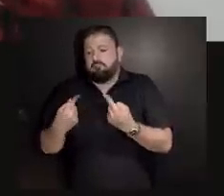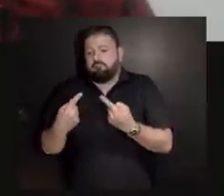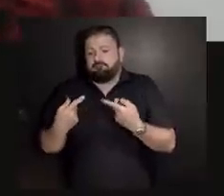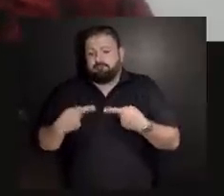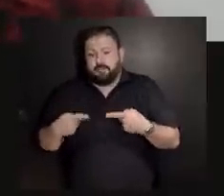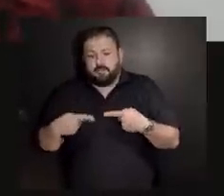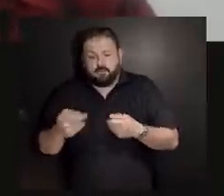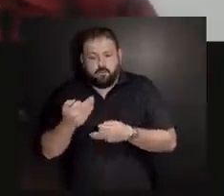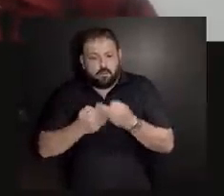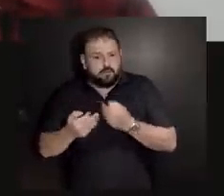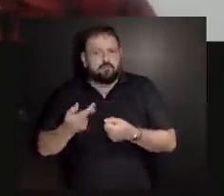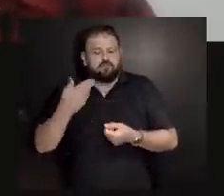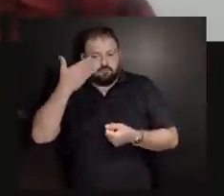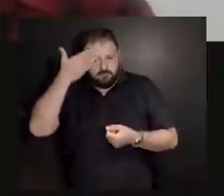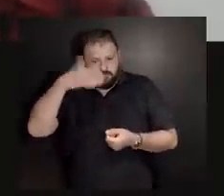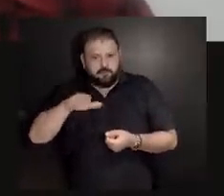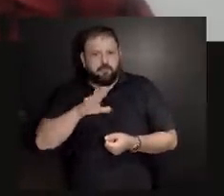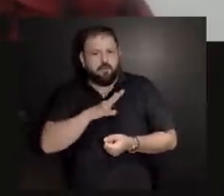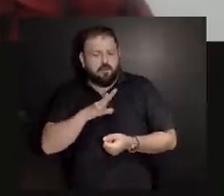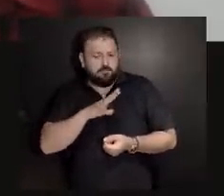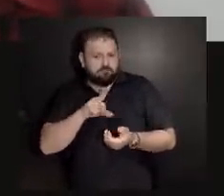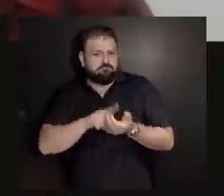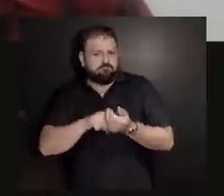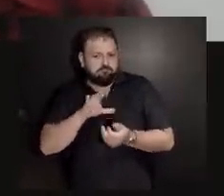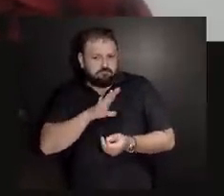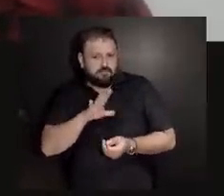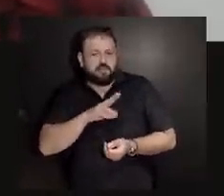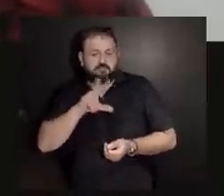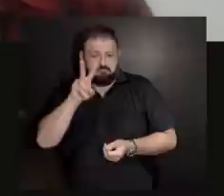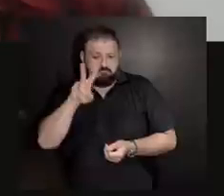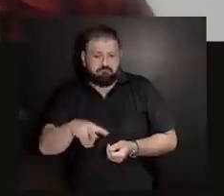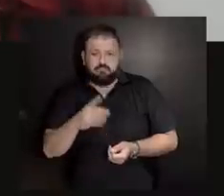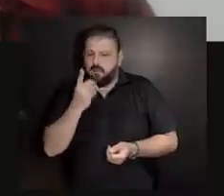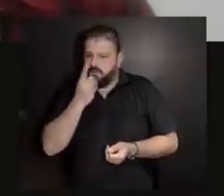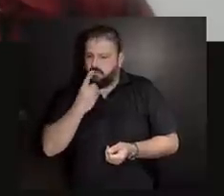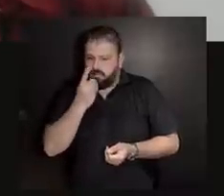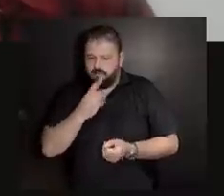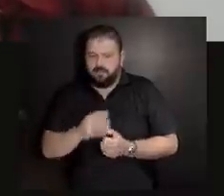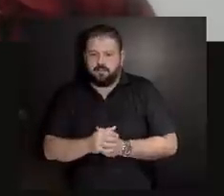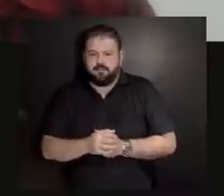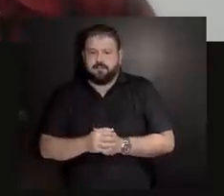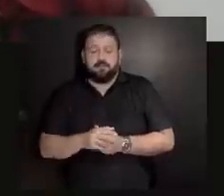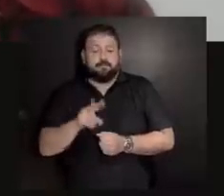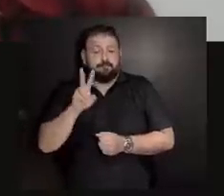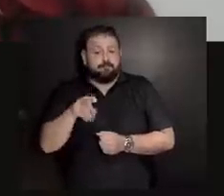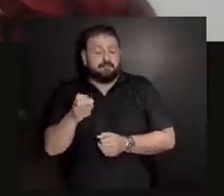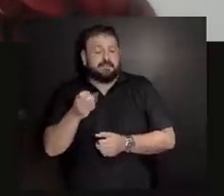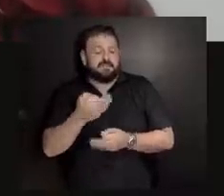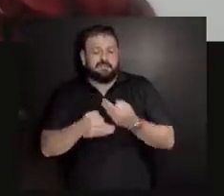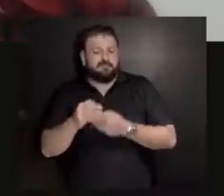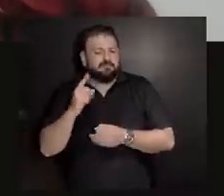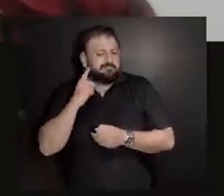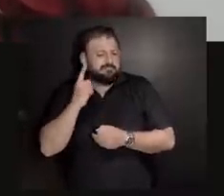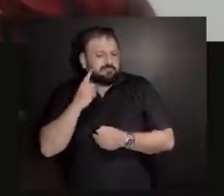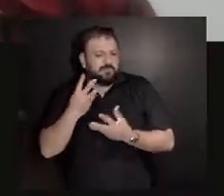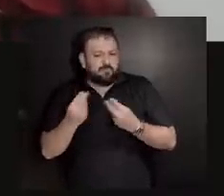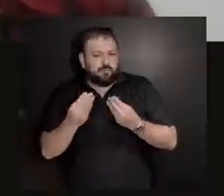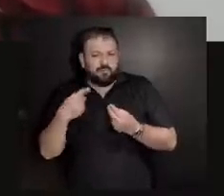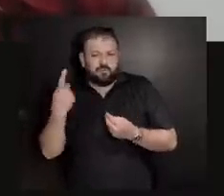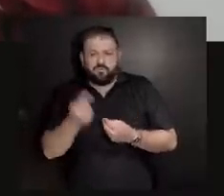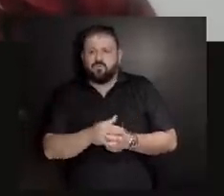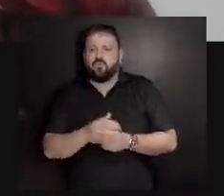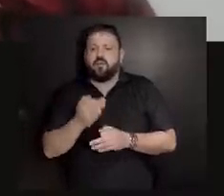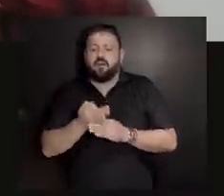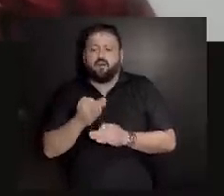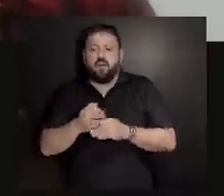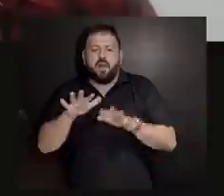que sabemos que existe esta enfermedad. Sin embargo, por lo mismo, es algo tan común que ya no le vemos como